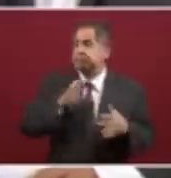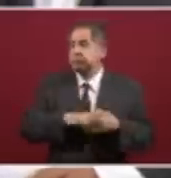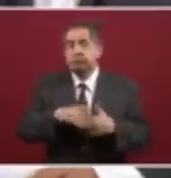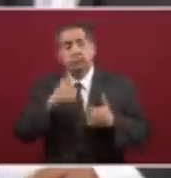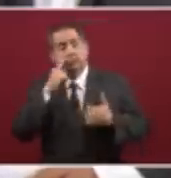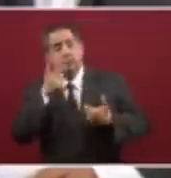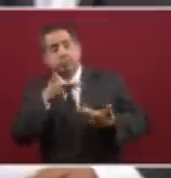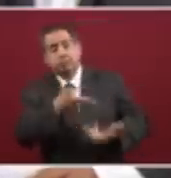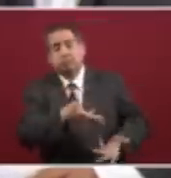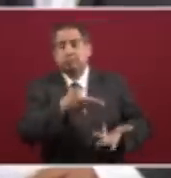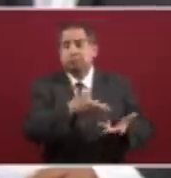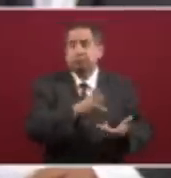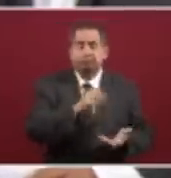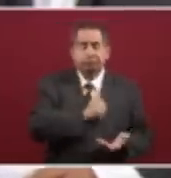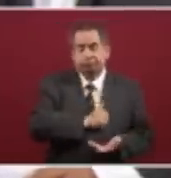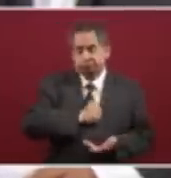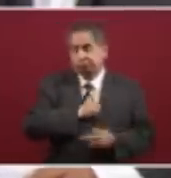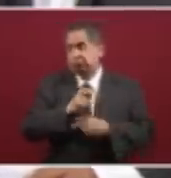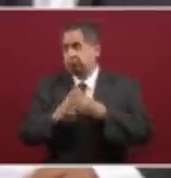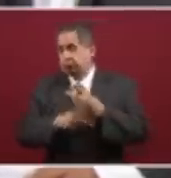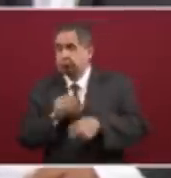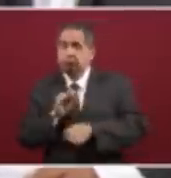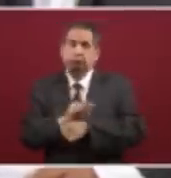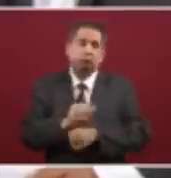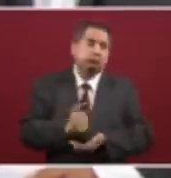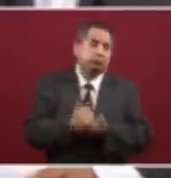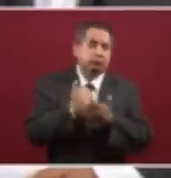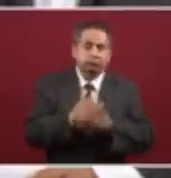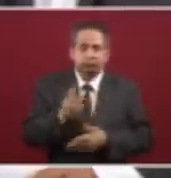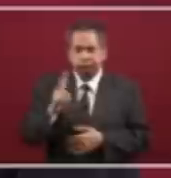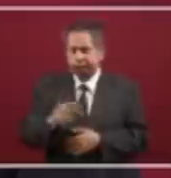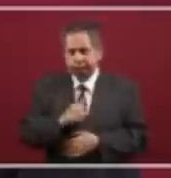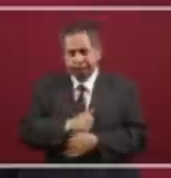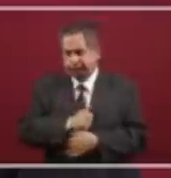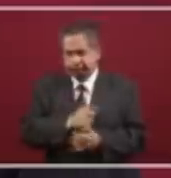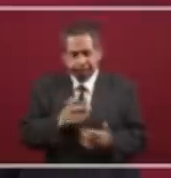esta lamentable desgracia